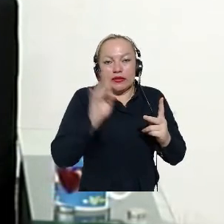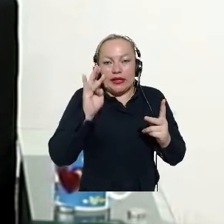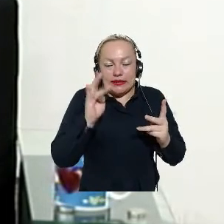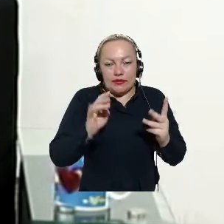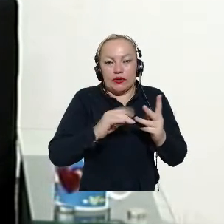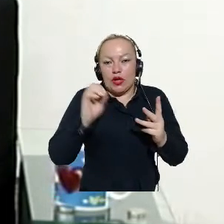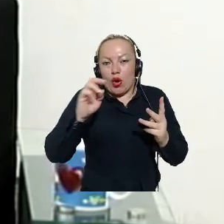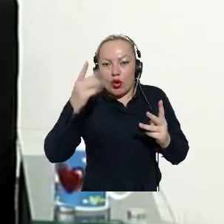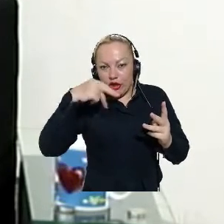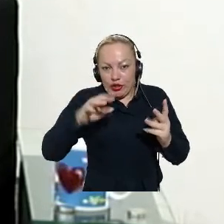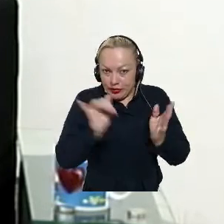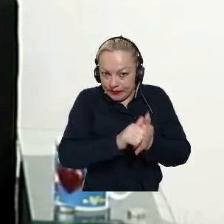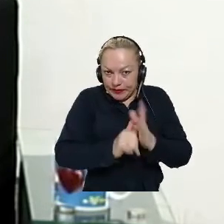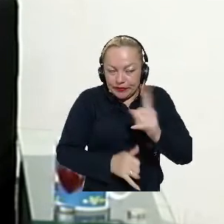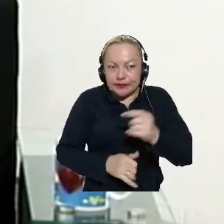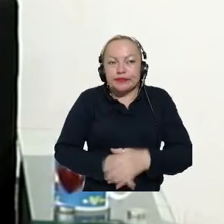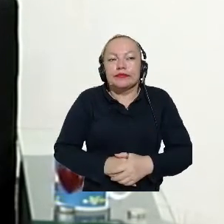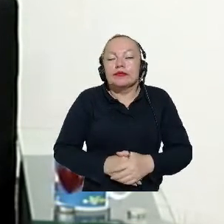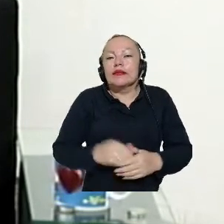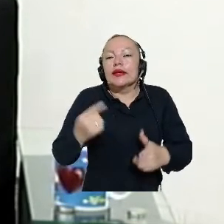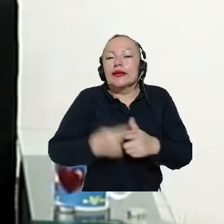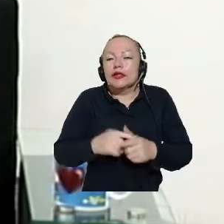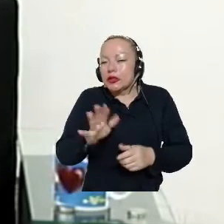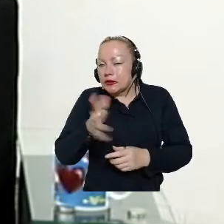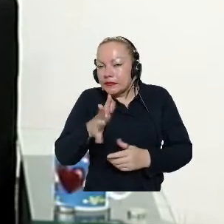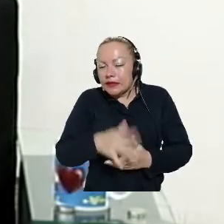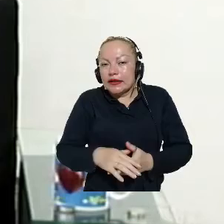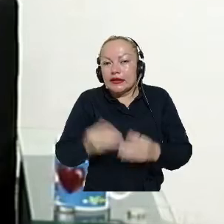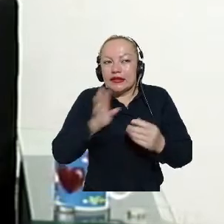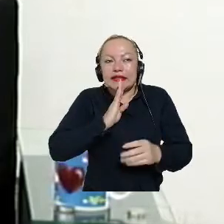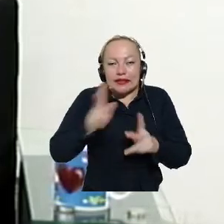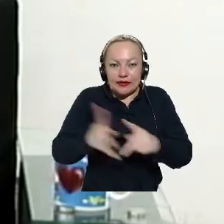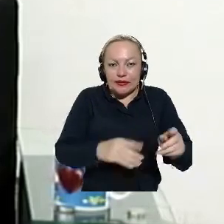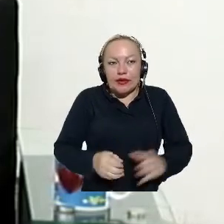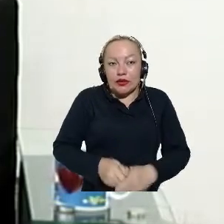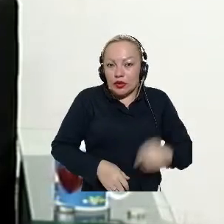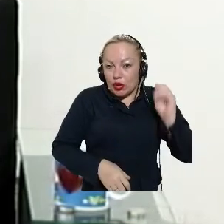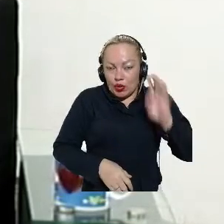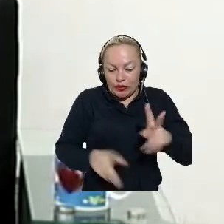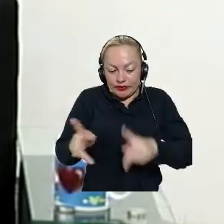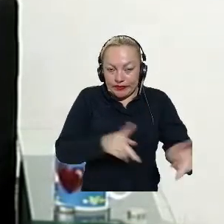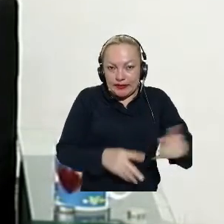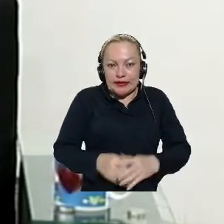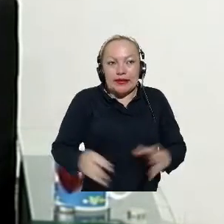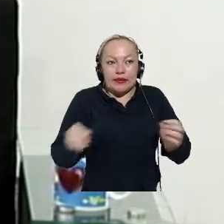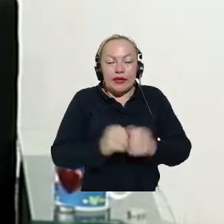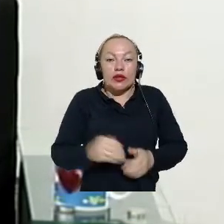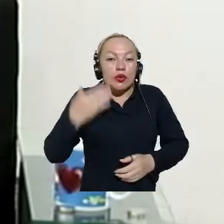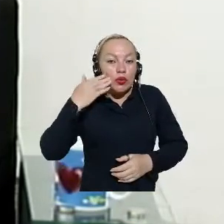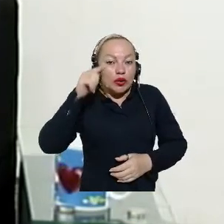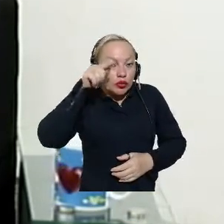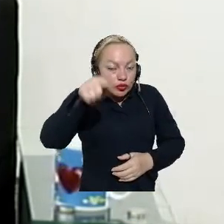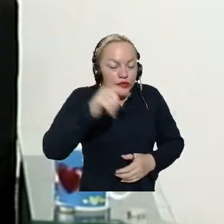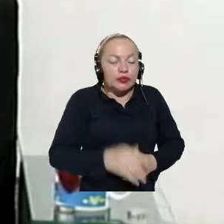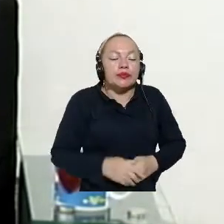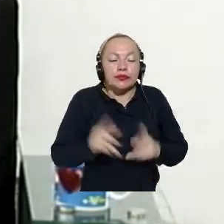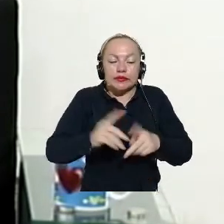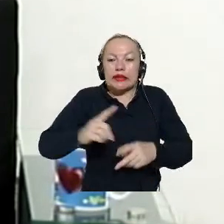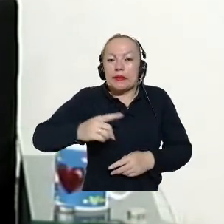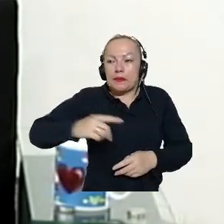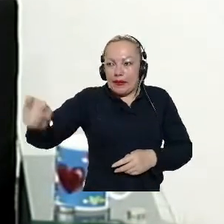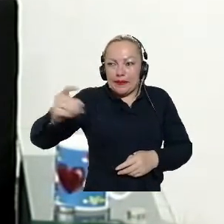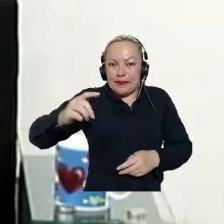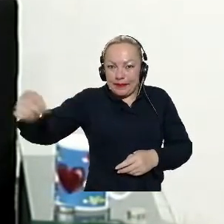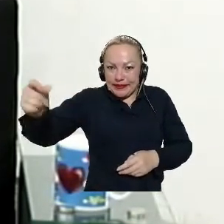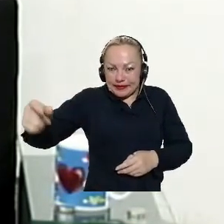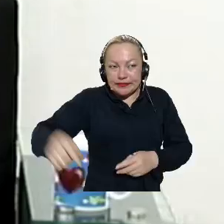y unos hijos. Entonces, en promedio, por cada persona que trabaje, son cuatro bocas que se alimentan. Cuando tú sacas a un empleado, o cuando